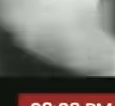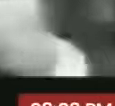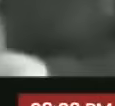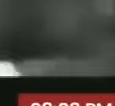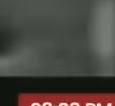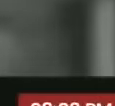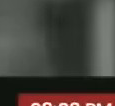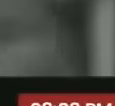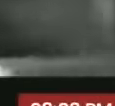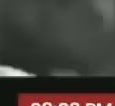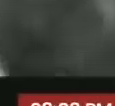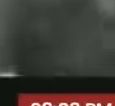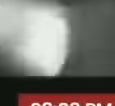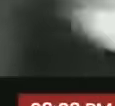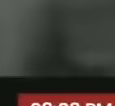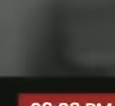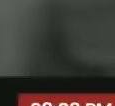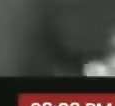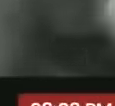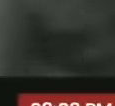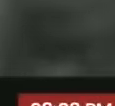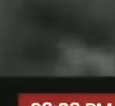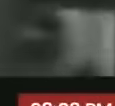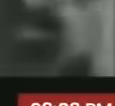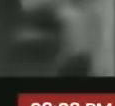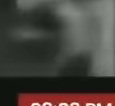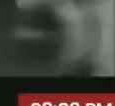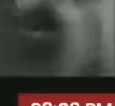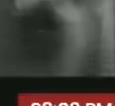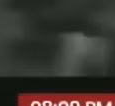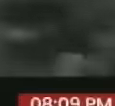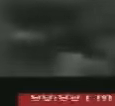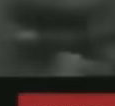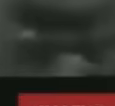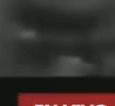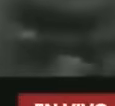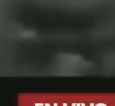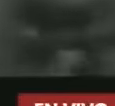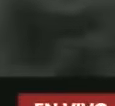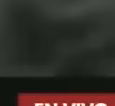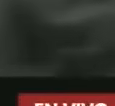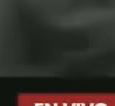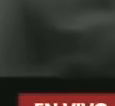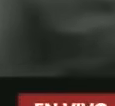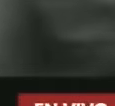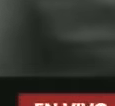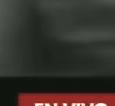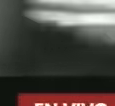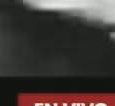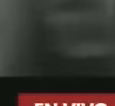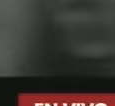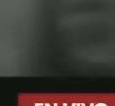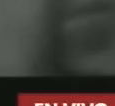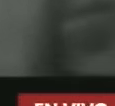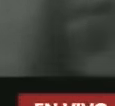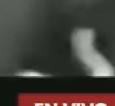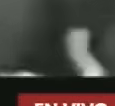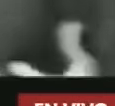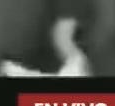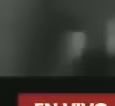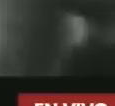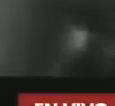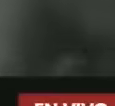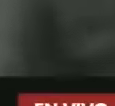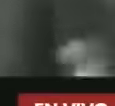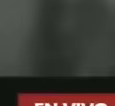chicos, para que ayuden a Venezuela, ¿qué es esto? Y está pidiéndole a extranjeros que a los apoyen, ¿qué es esto?